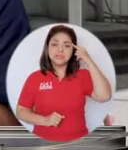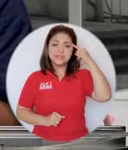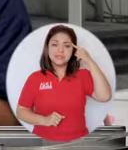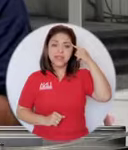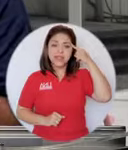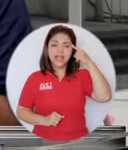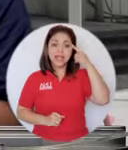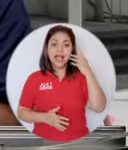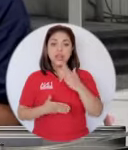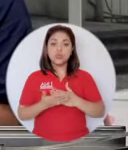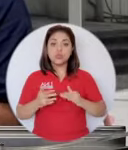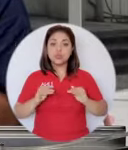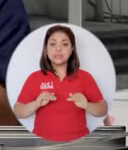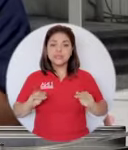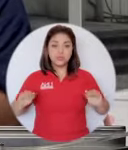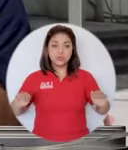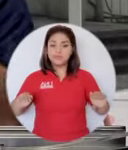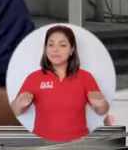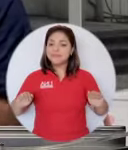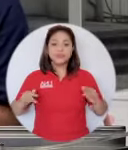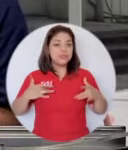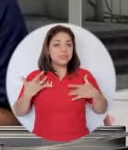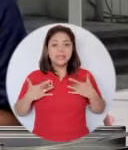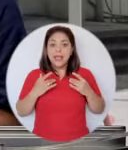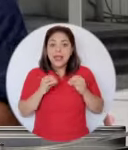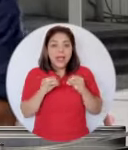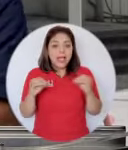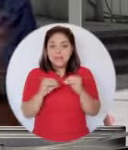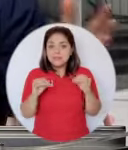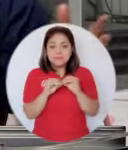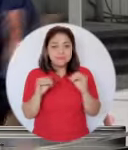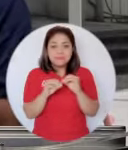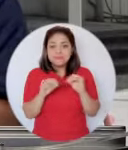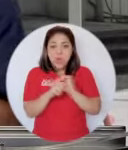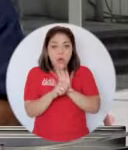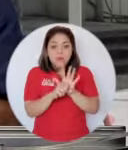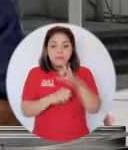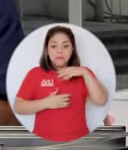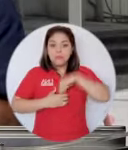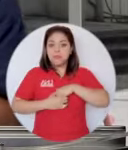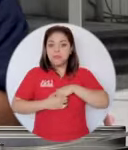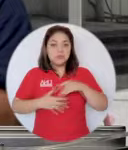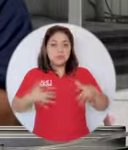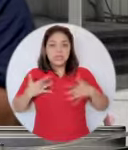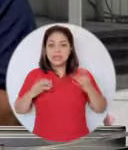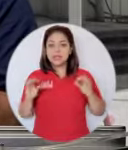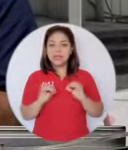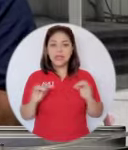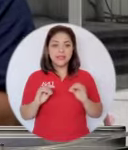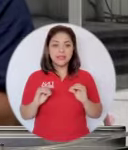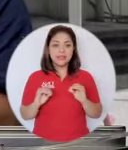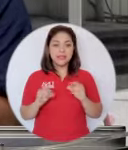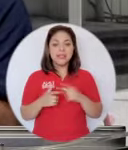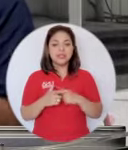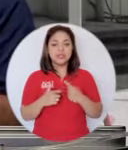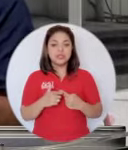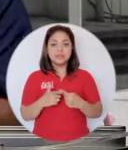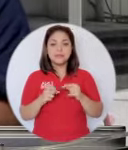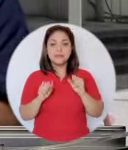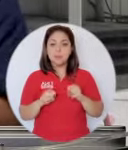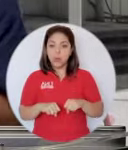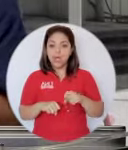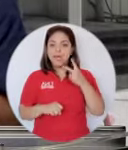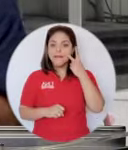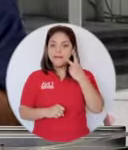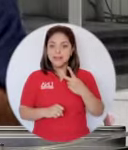Hay que pensar que muchos de ellos pasaron por asintomáticos, la gran mayoría pasó por asintomática. Y entonces podríamos comenzar a ver